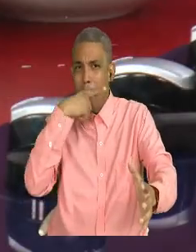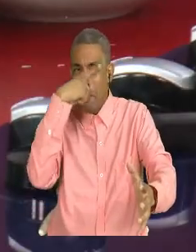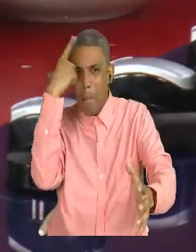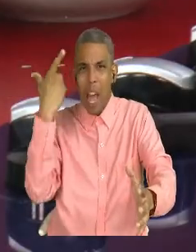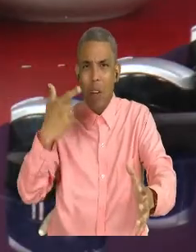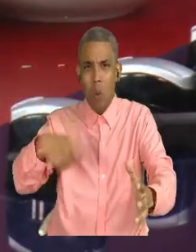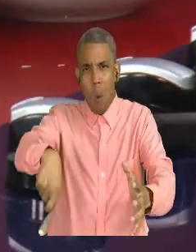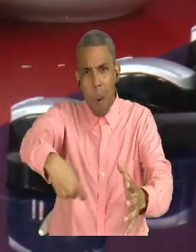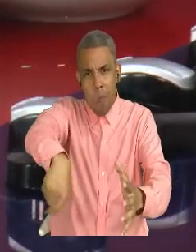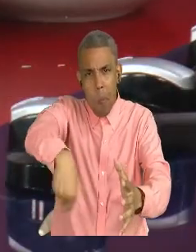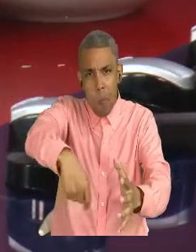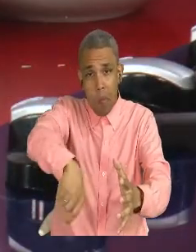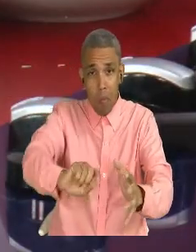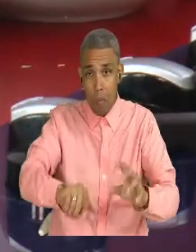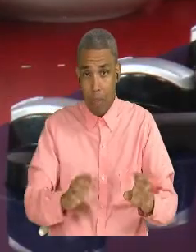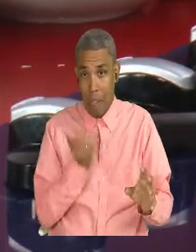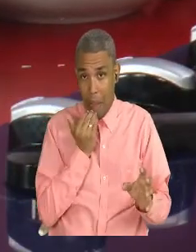camarones.